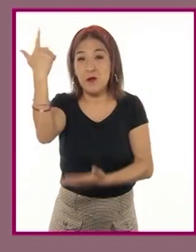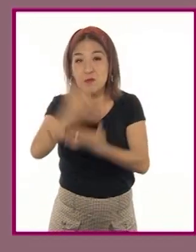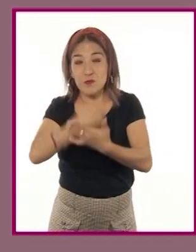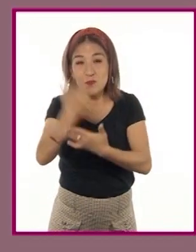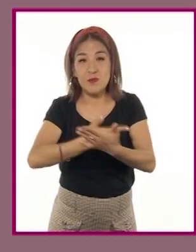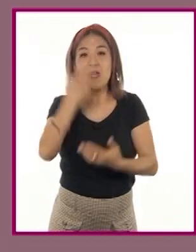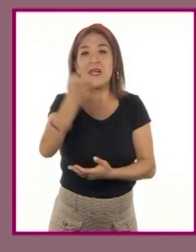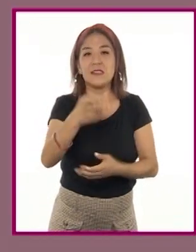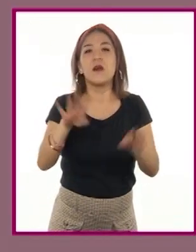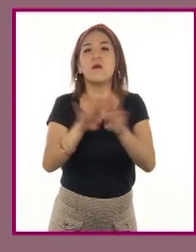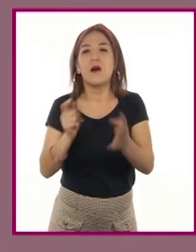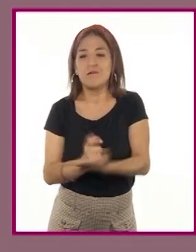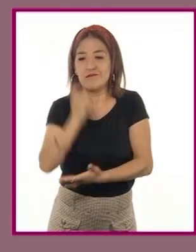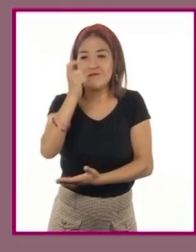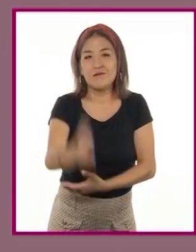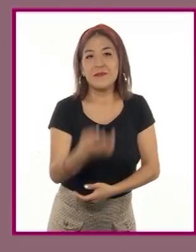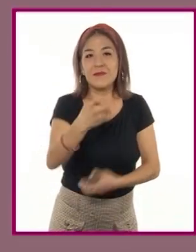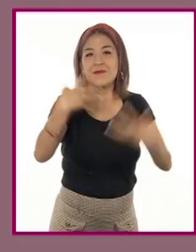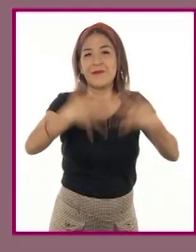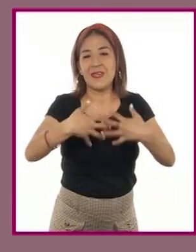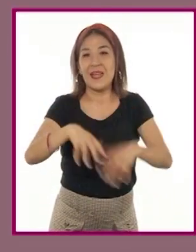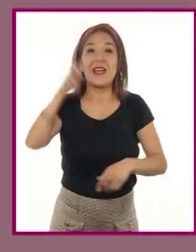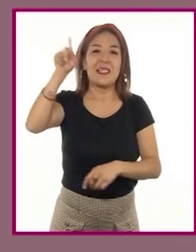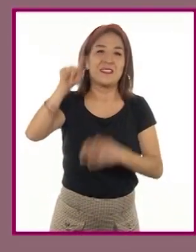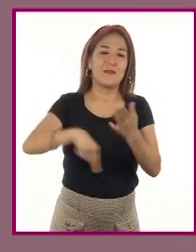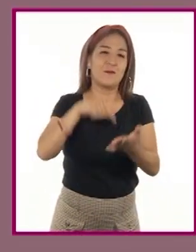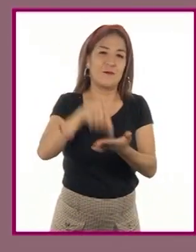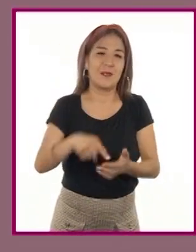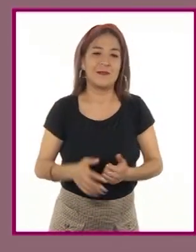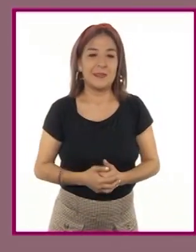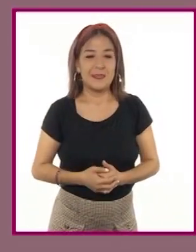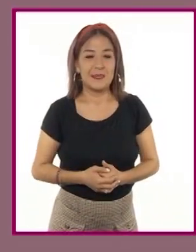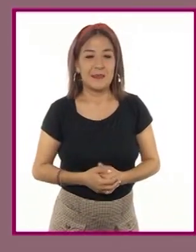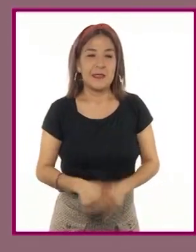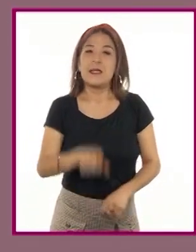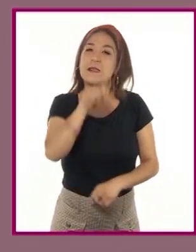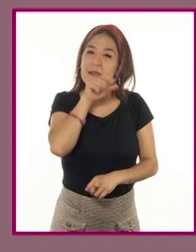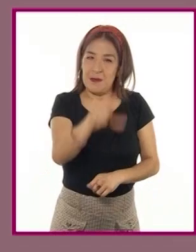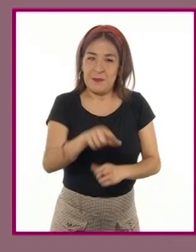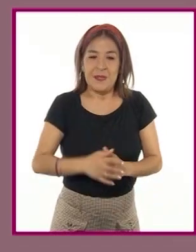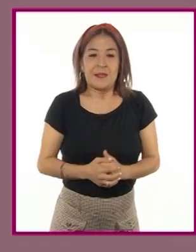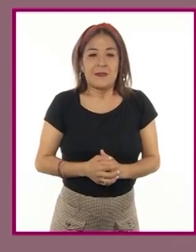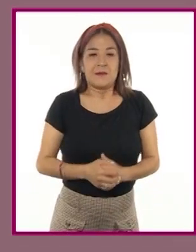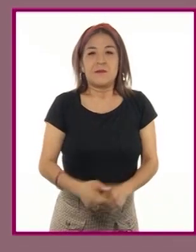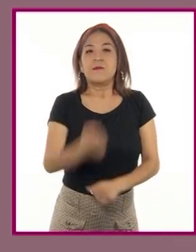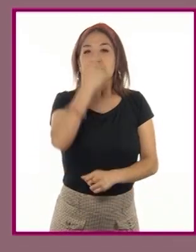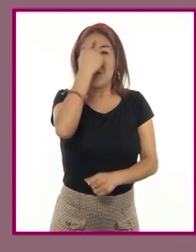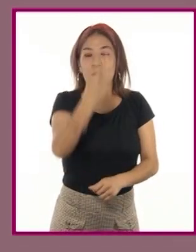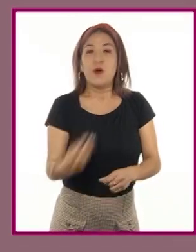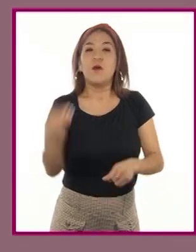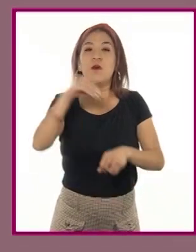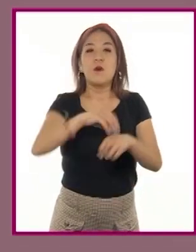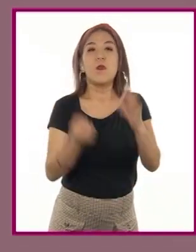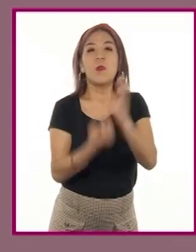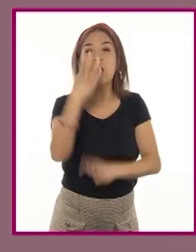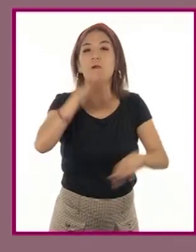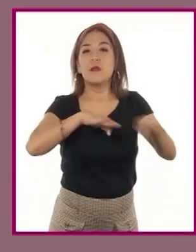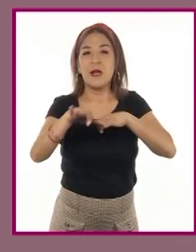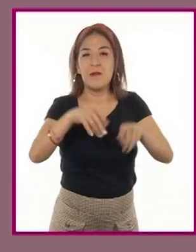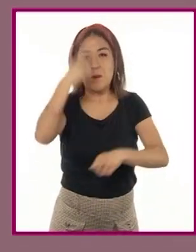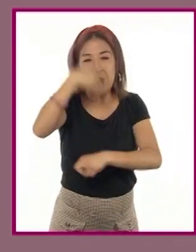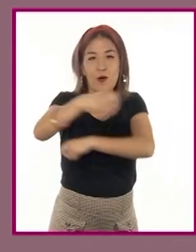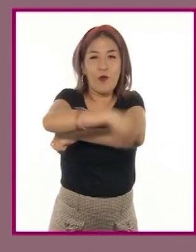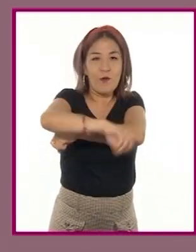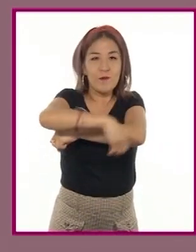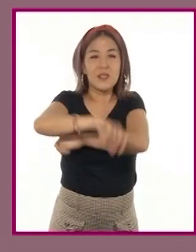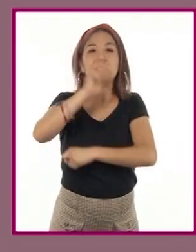gran parte el desarrollo industrial de aquel continente. De igual forma, se crearon nuevos oficios como consecuencia